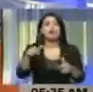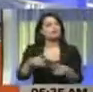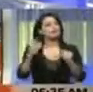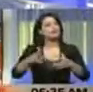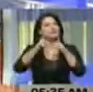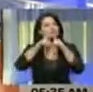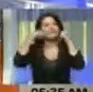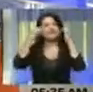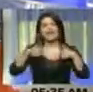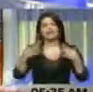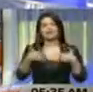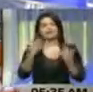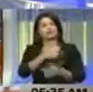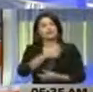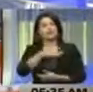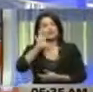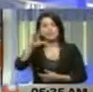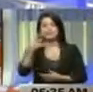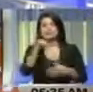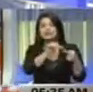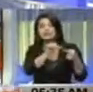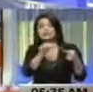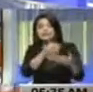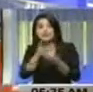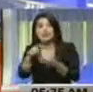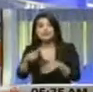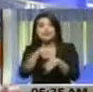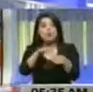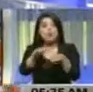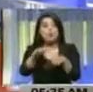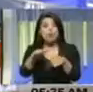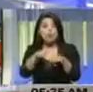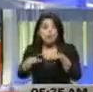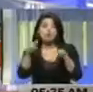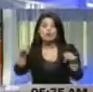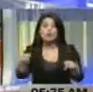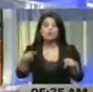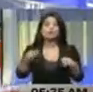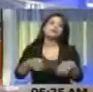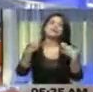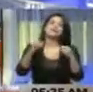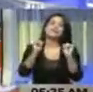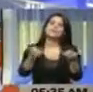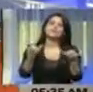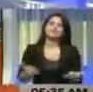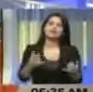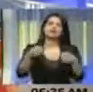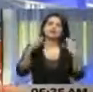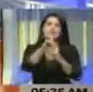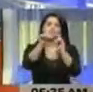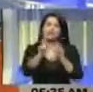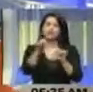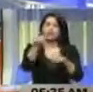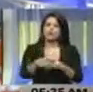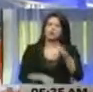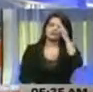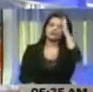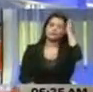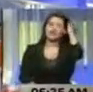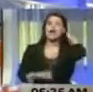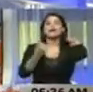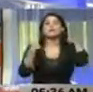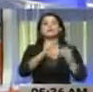alegría, con mucho sentimiento patrio, ya cerrando esta semana, el jueves, y tenemos que hacerlo, obviamente, el comienzo del programa con nuestra pregunta del día, porque ayer